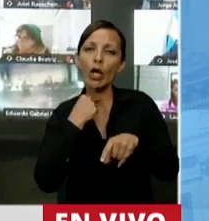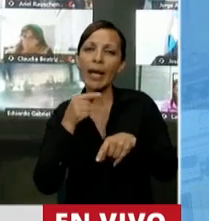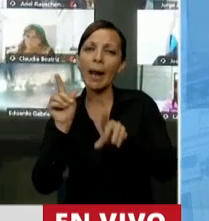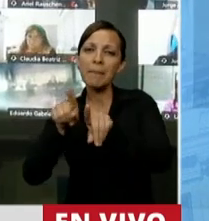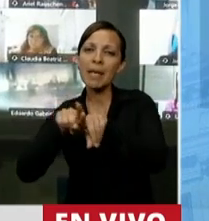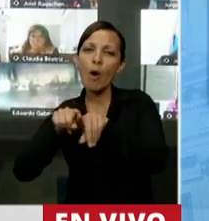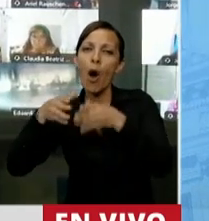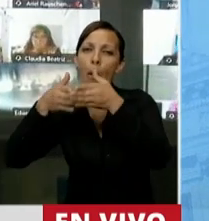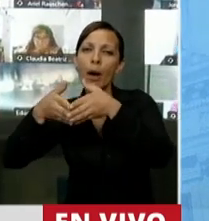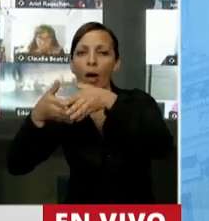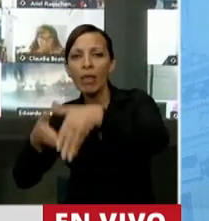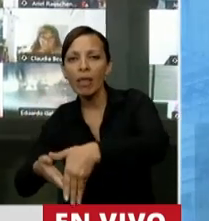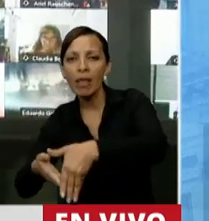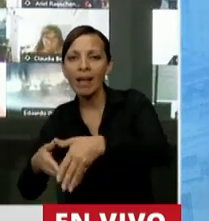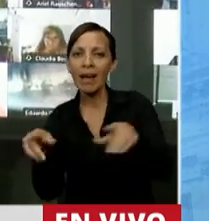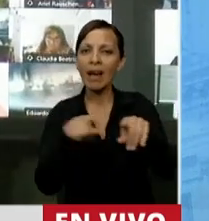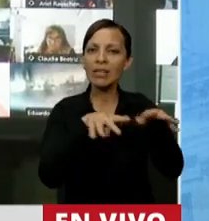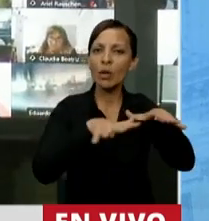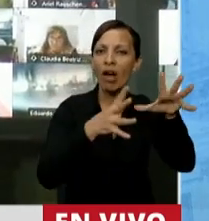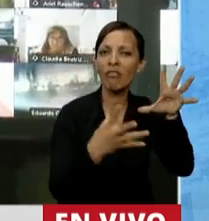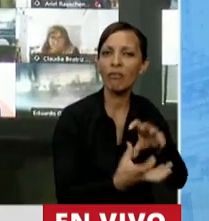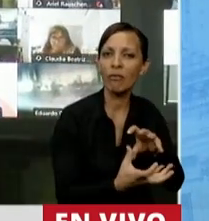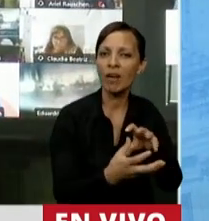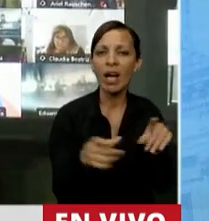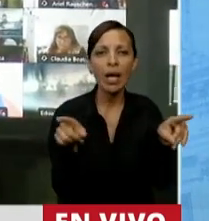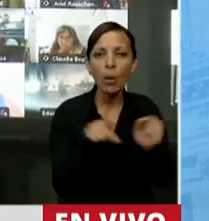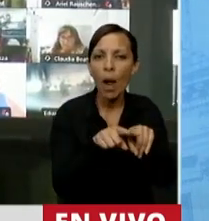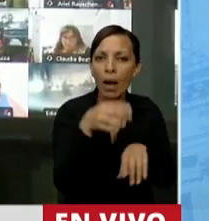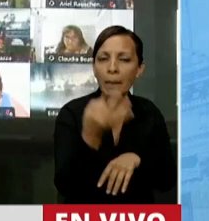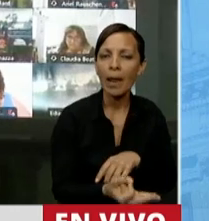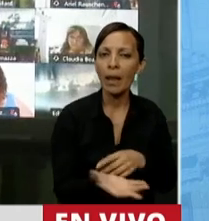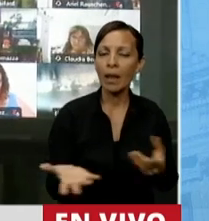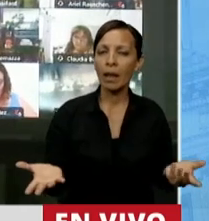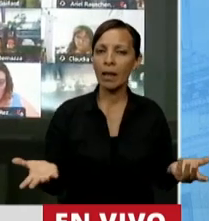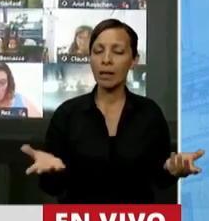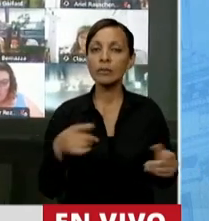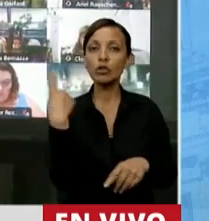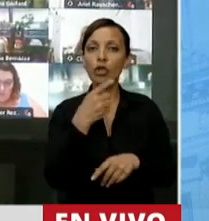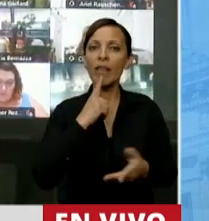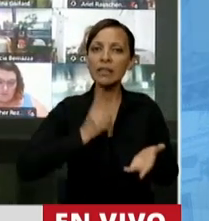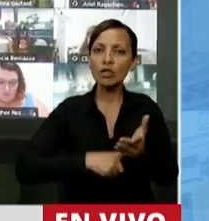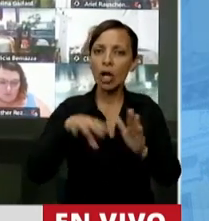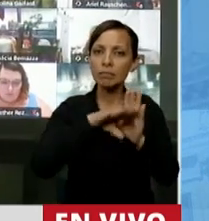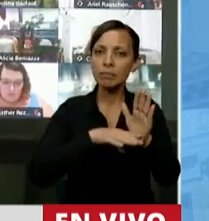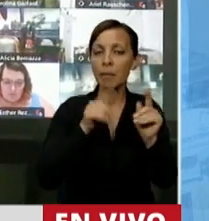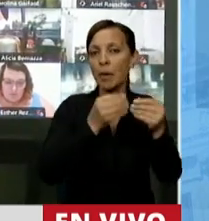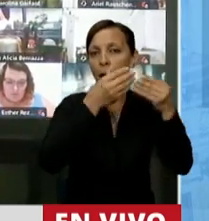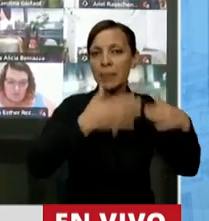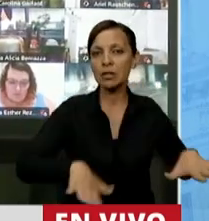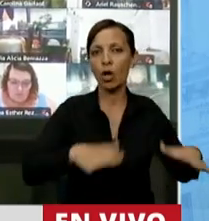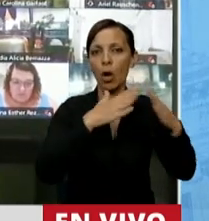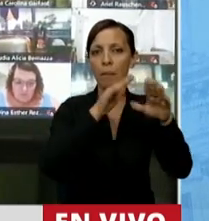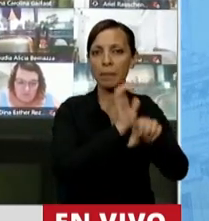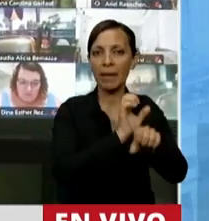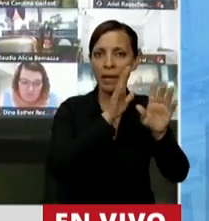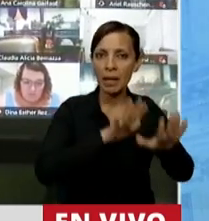perfecta, tenemos que seguir haciendo lo que estamos haciendo porque vamos bien. Todas las medidas que se han tomado desde que se inició